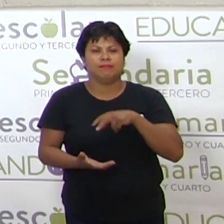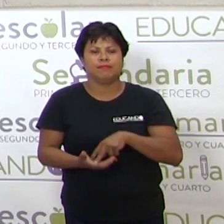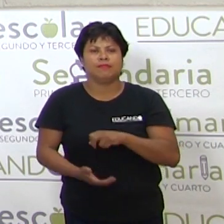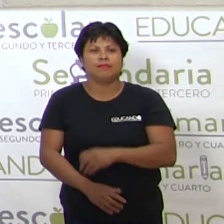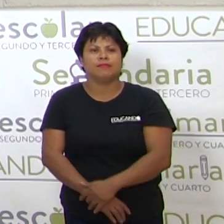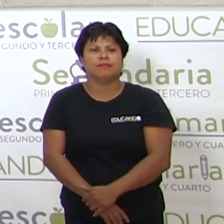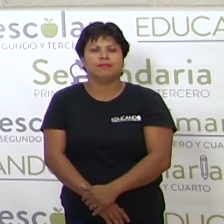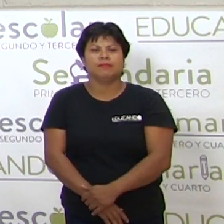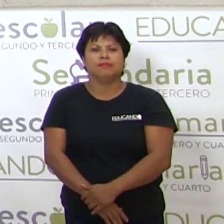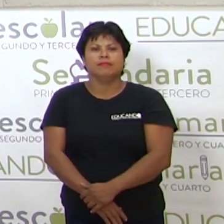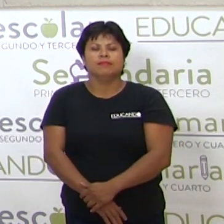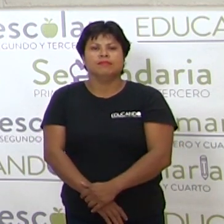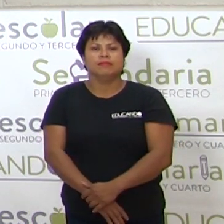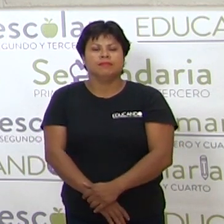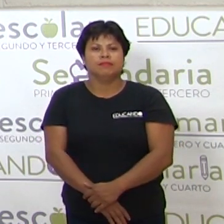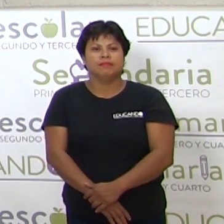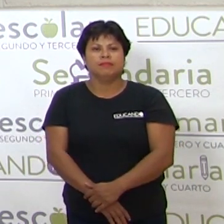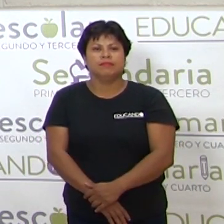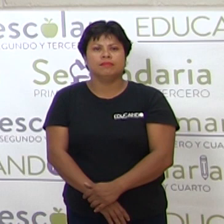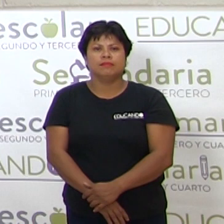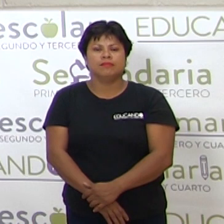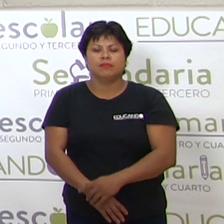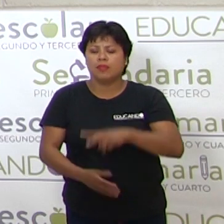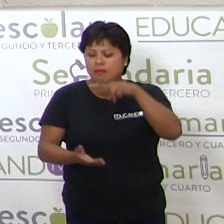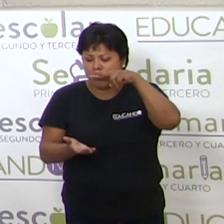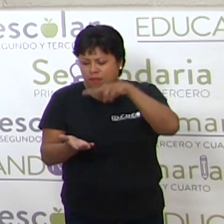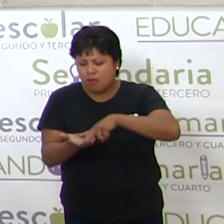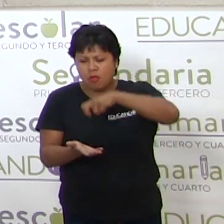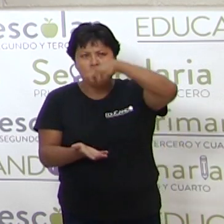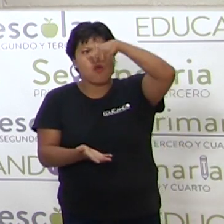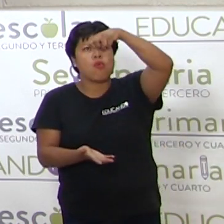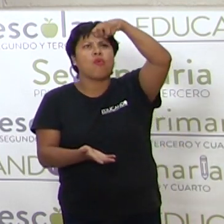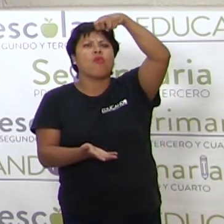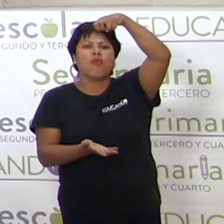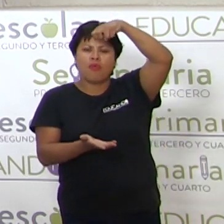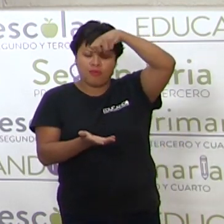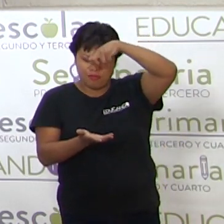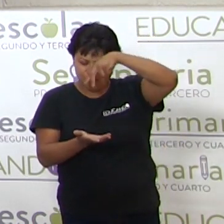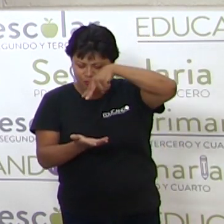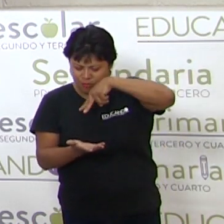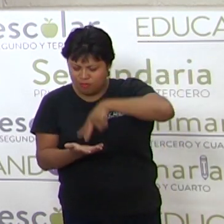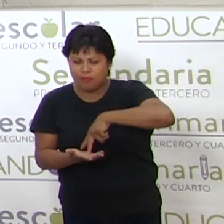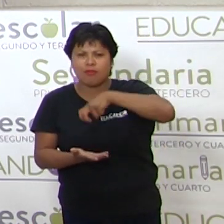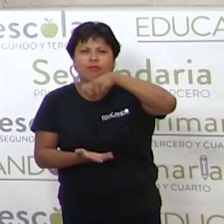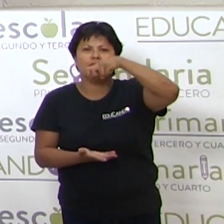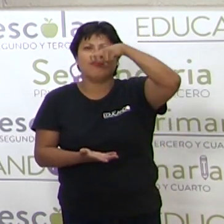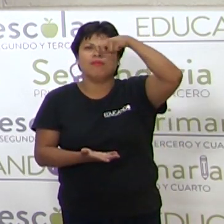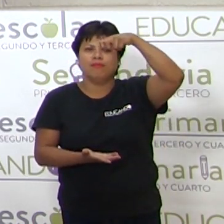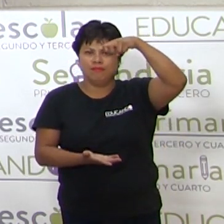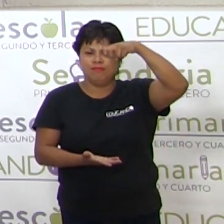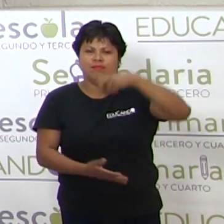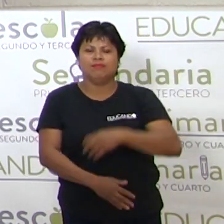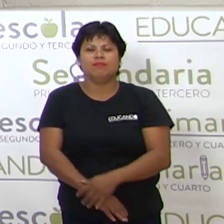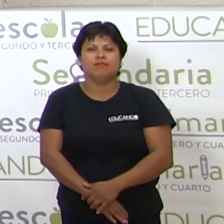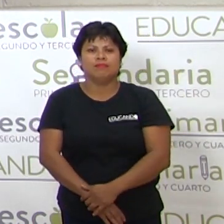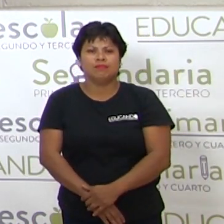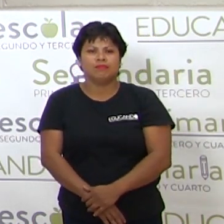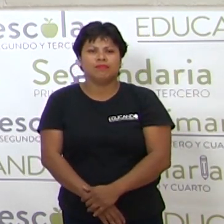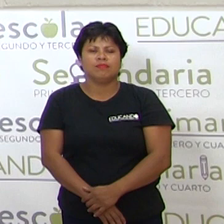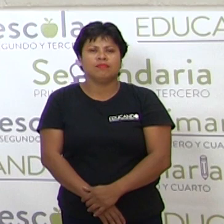salta muy alto vamos a ponerle muy alto